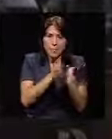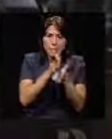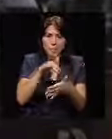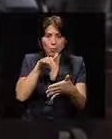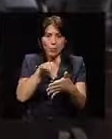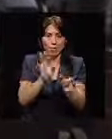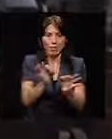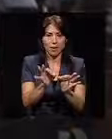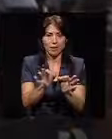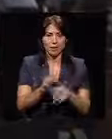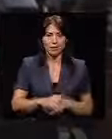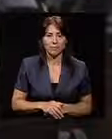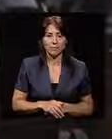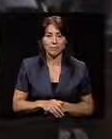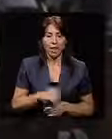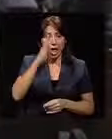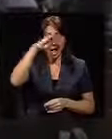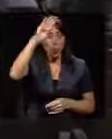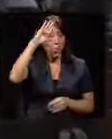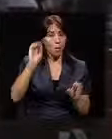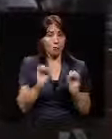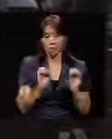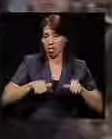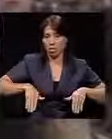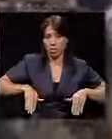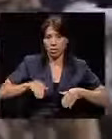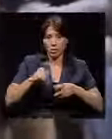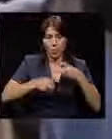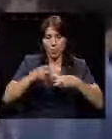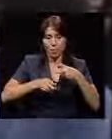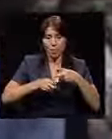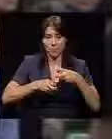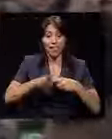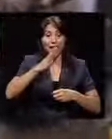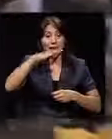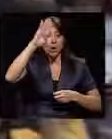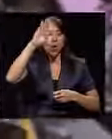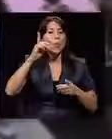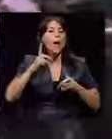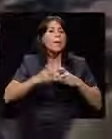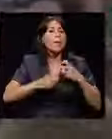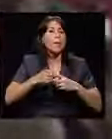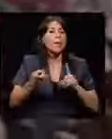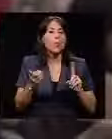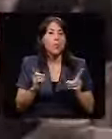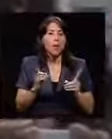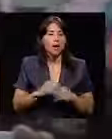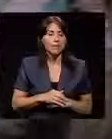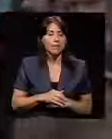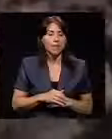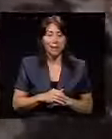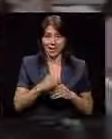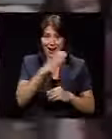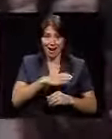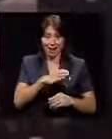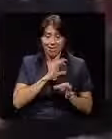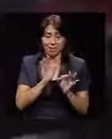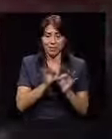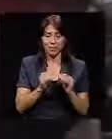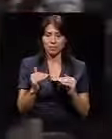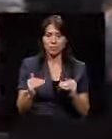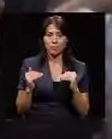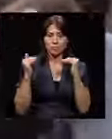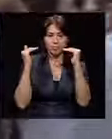intérpretes. En Cuba no tenemos ese problema. La problemática que tenemos hoy en Cuba es en elevar la calidad